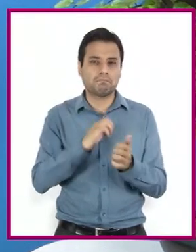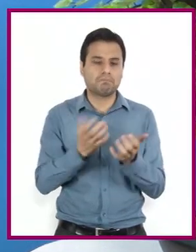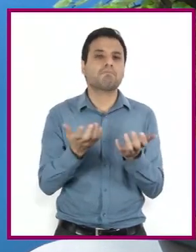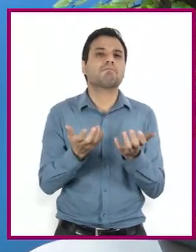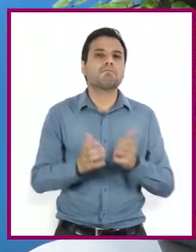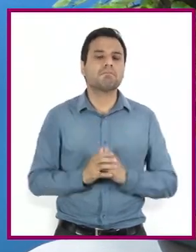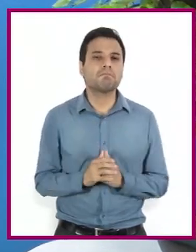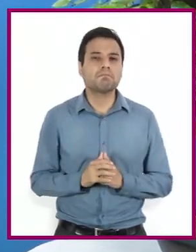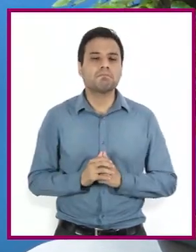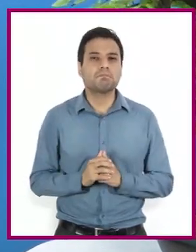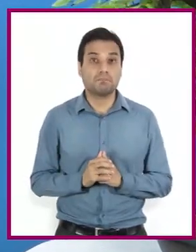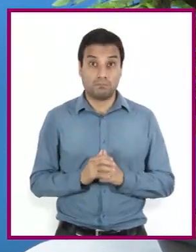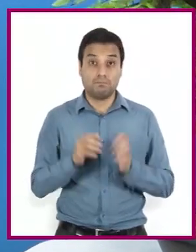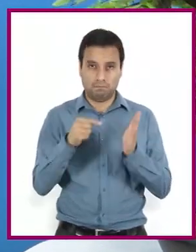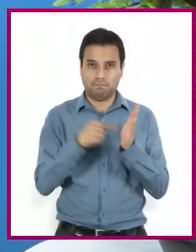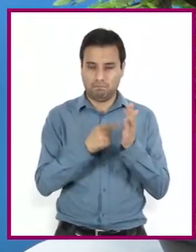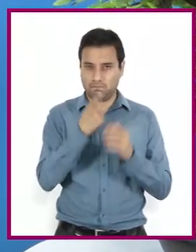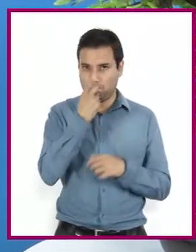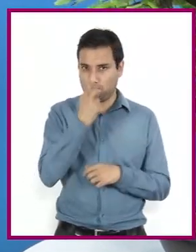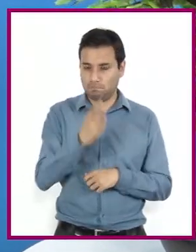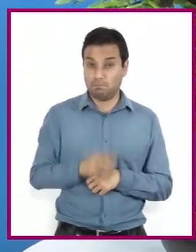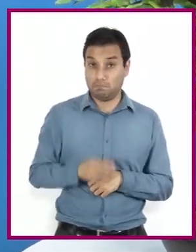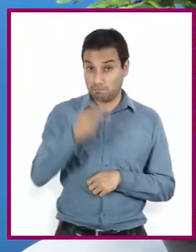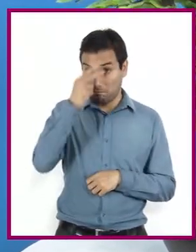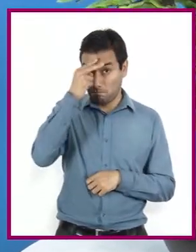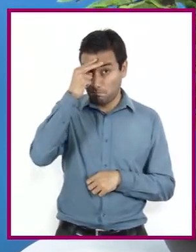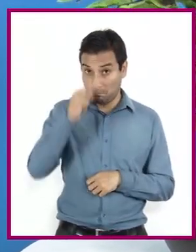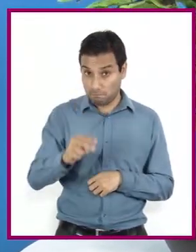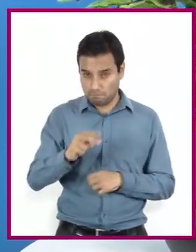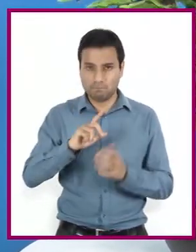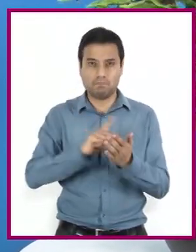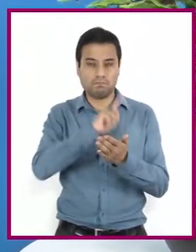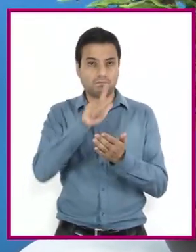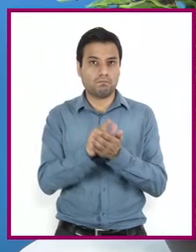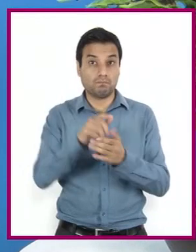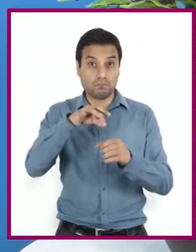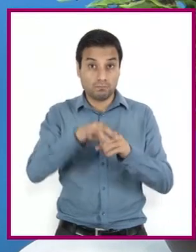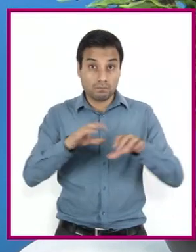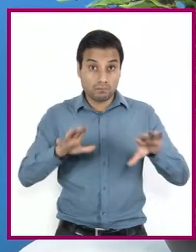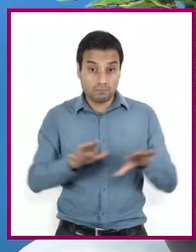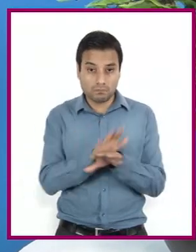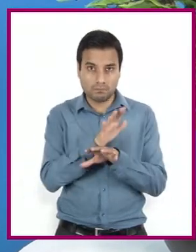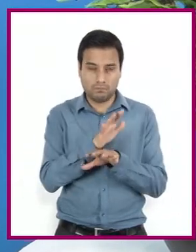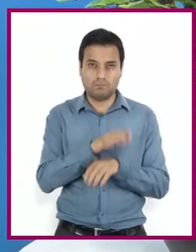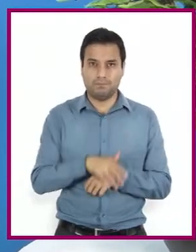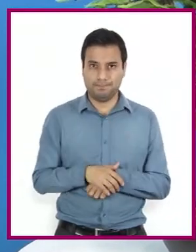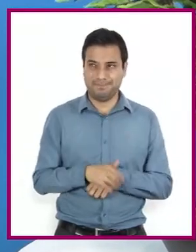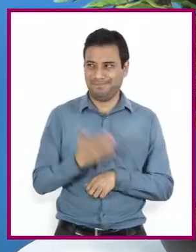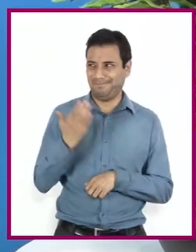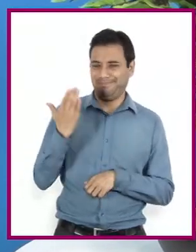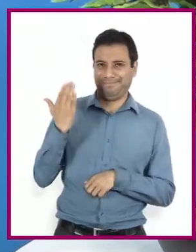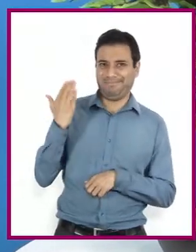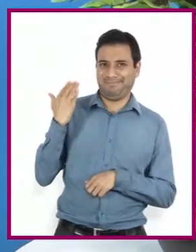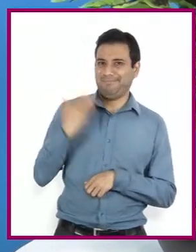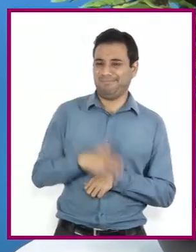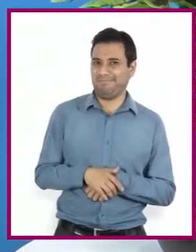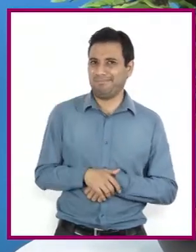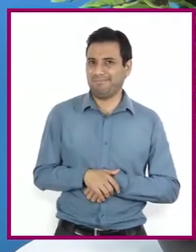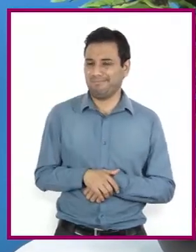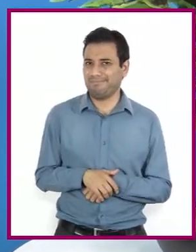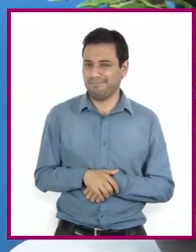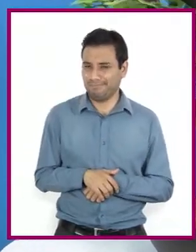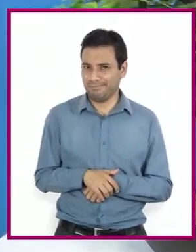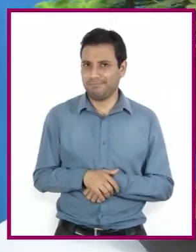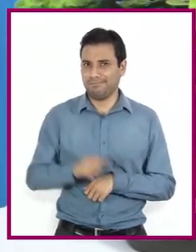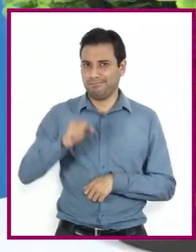Según el texto, México experimentó un proceso de reformas electorales en las últimas décadas del siglo XX y las primeras